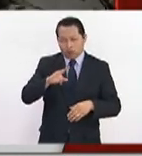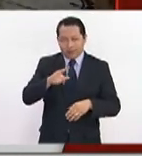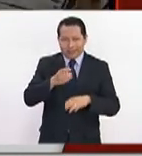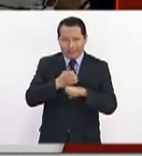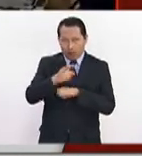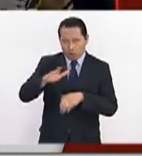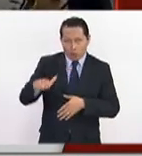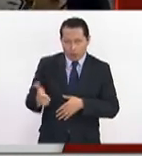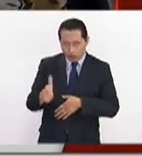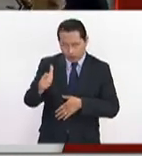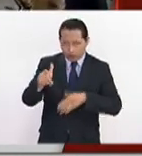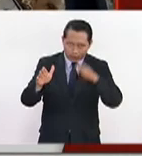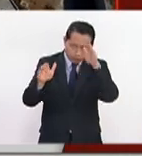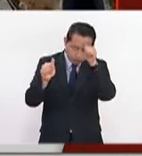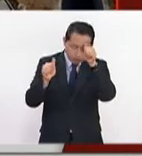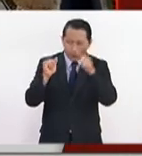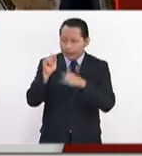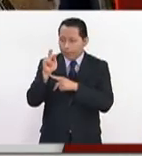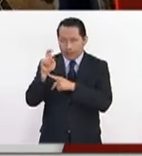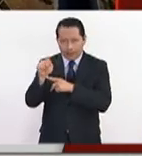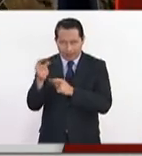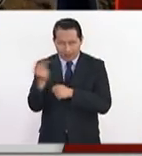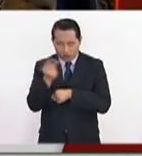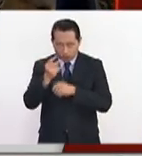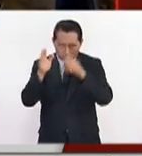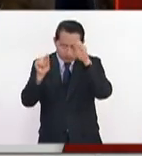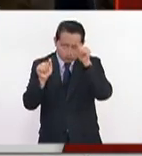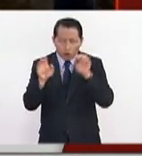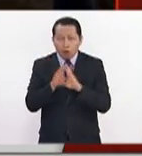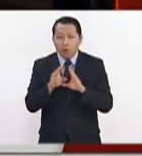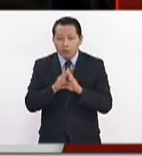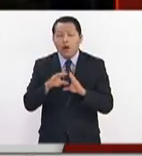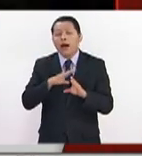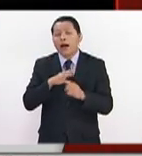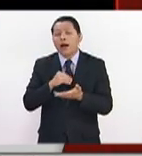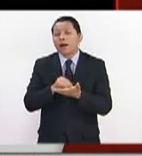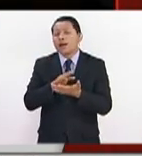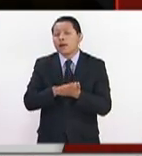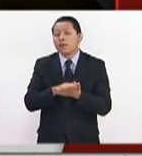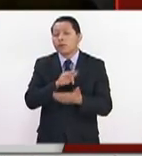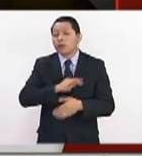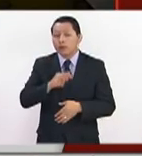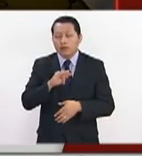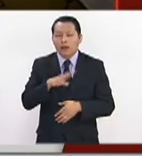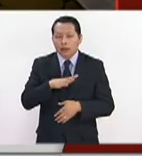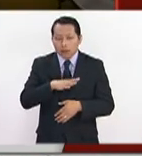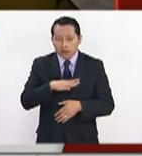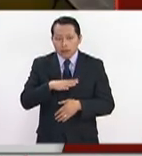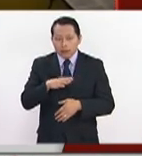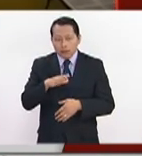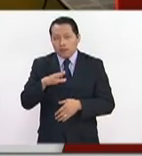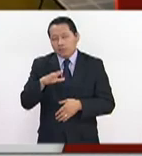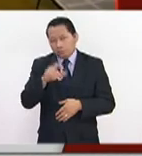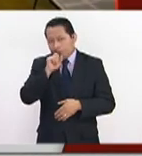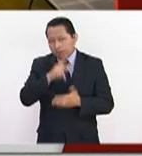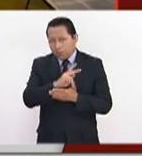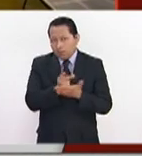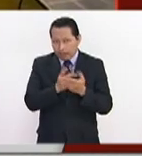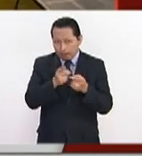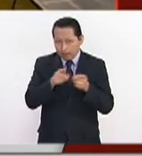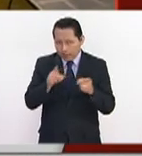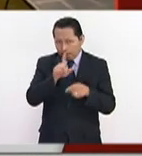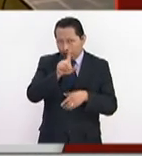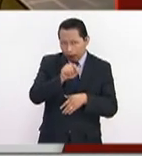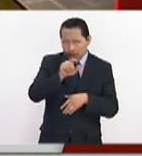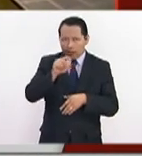Guanajuato y el Instituto Politécnico Nacional, se tuvo como referente el Plan Estatal de Desarrollo